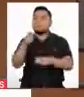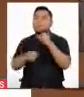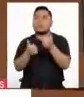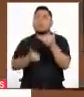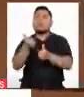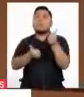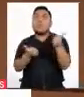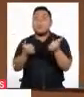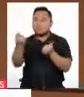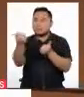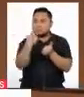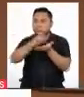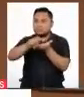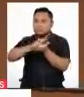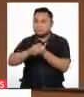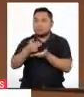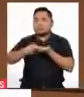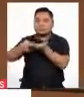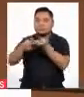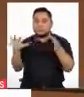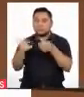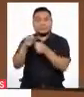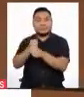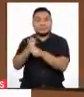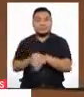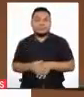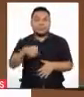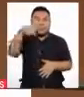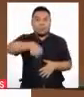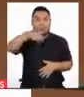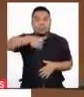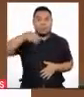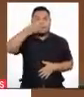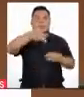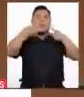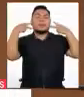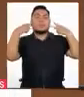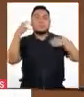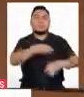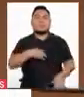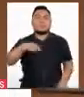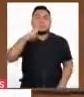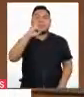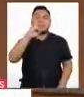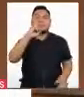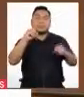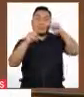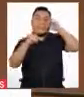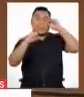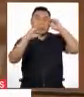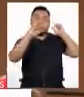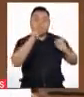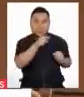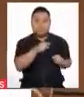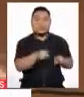ciudad, coordinando. Hoy día, ha viajado a Iquitos la ministra Rocío Barrios. Pero no solamente hoy día,